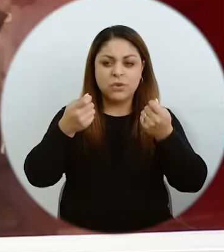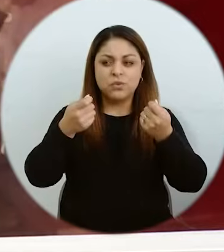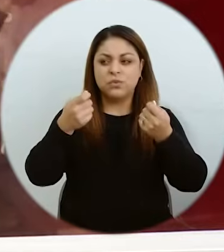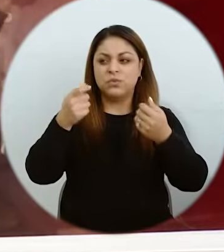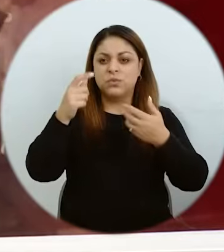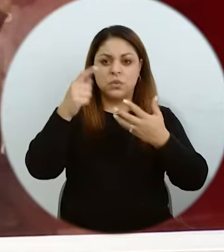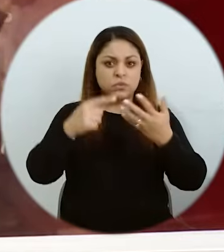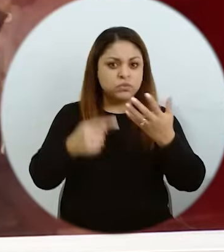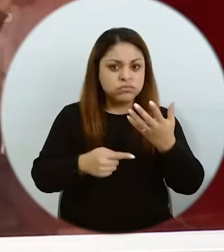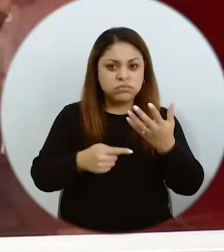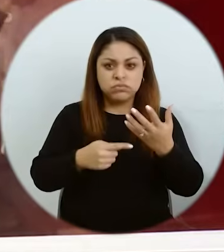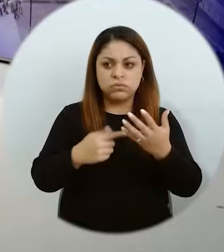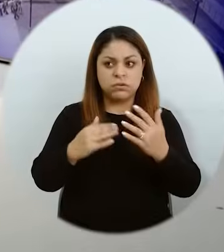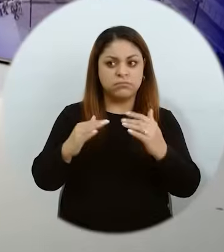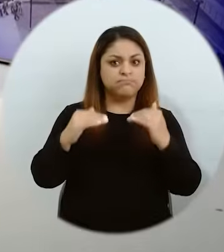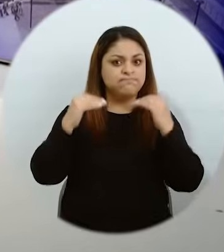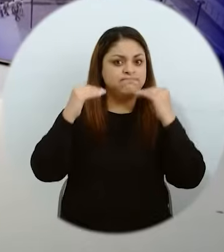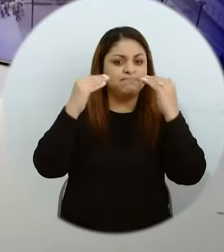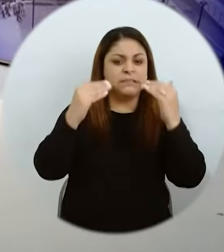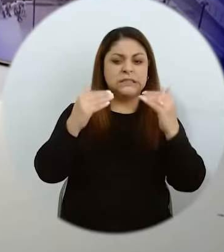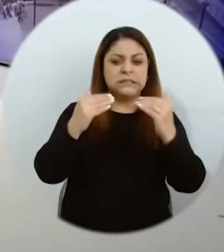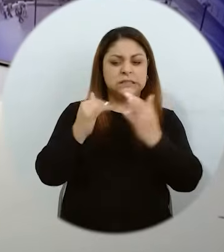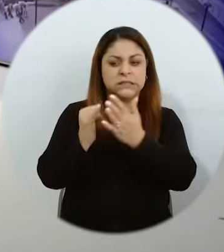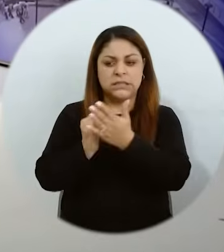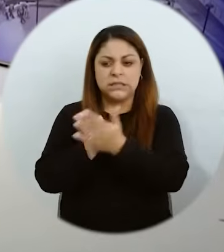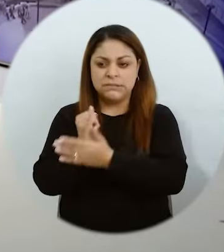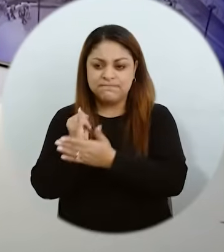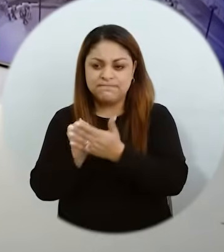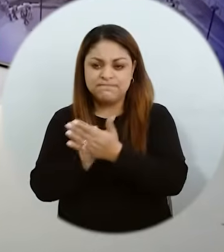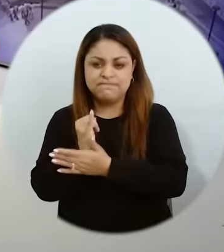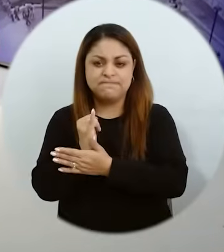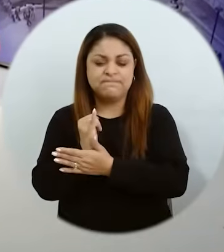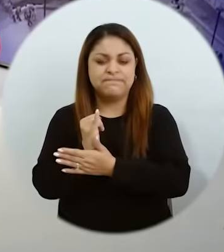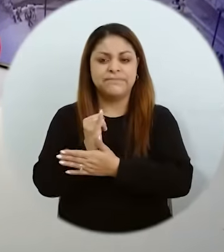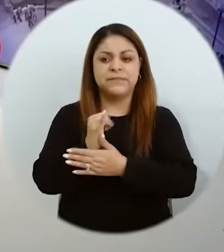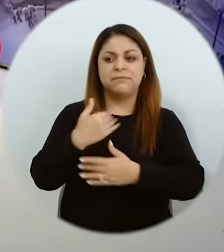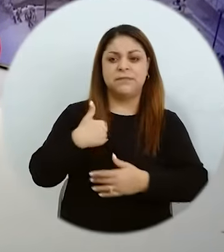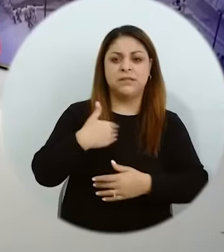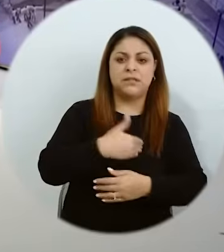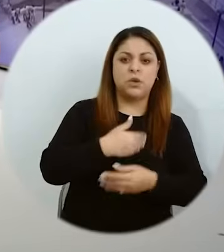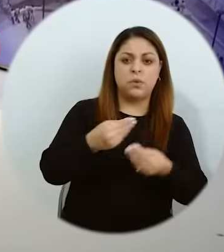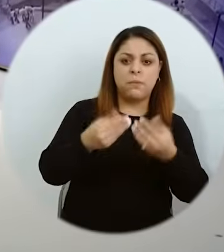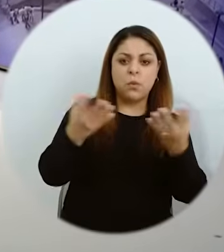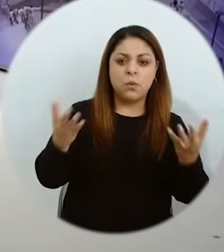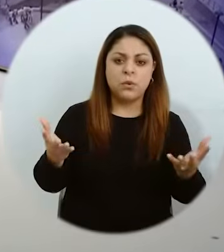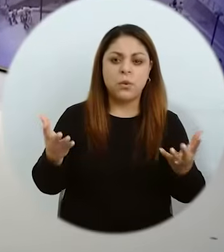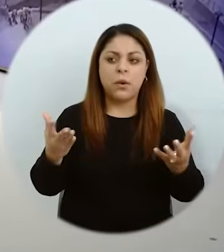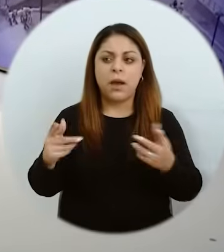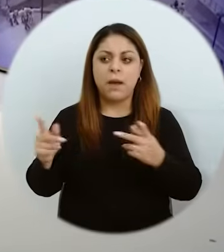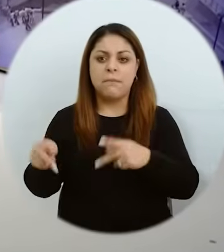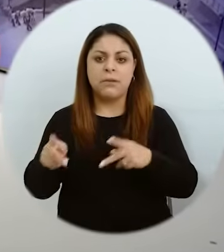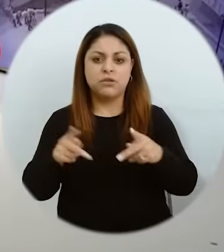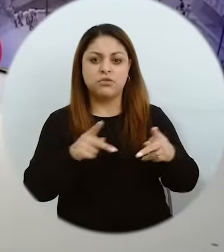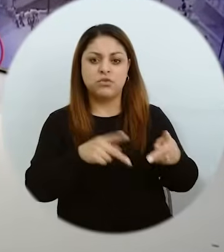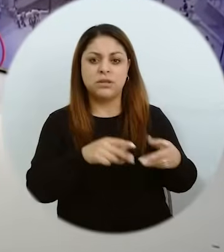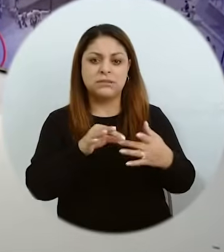implica más sofisticación de parte de la investigación, del Ministerio Público,